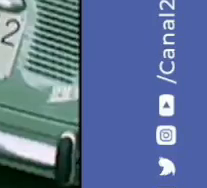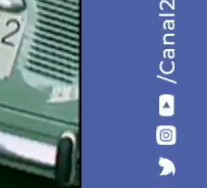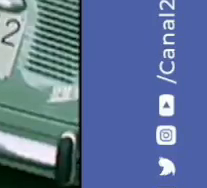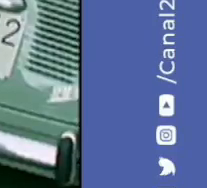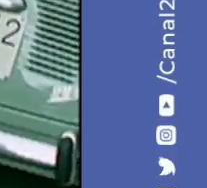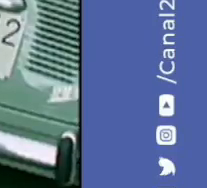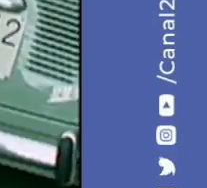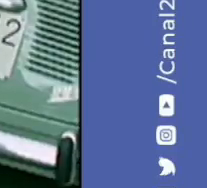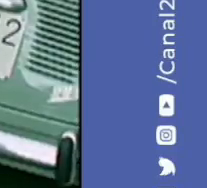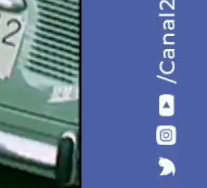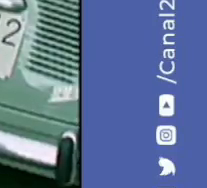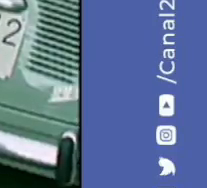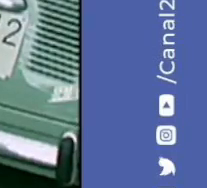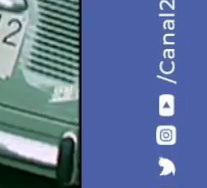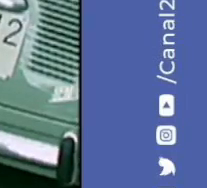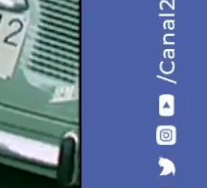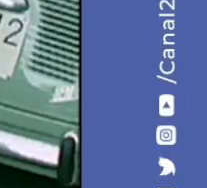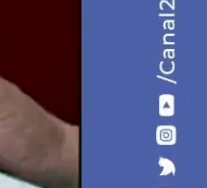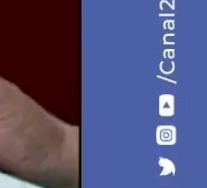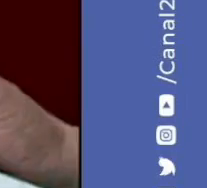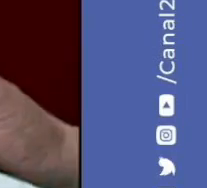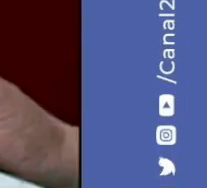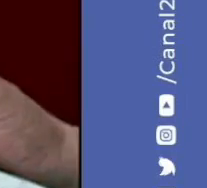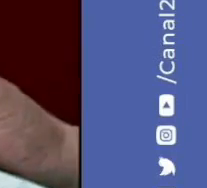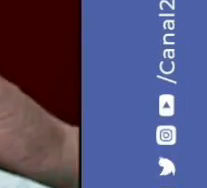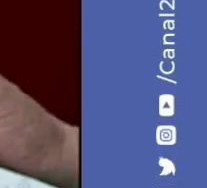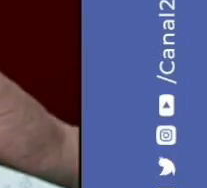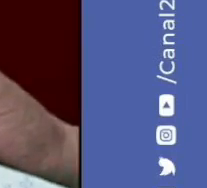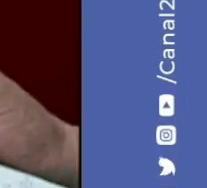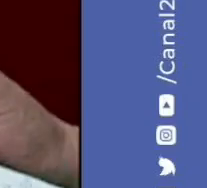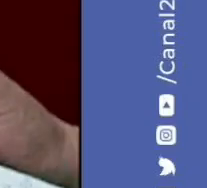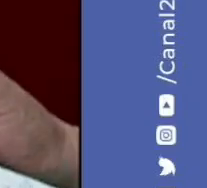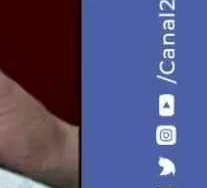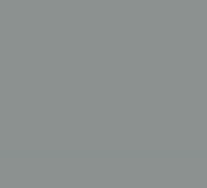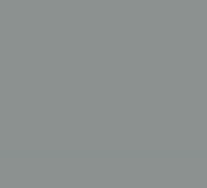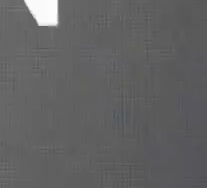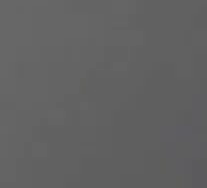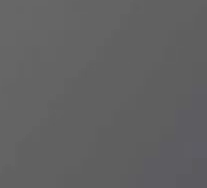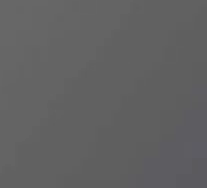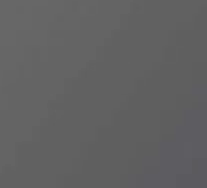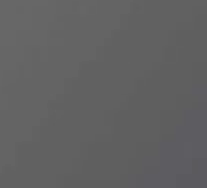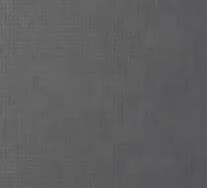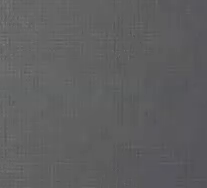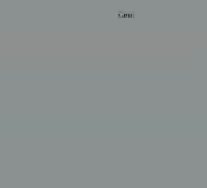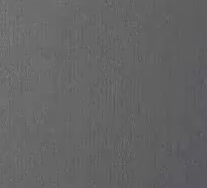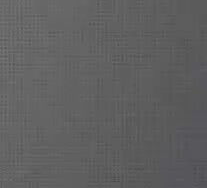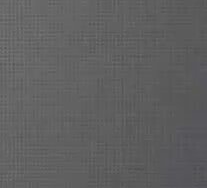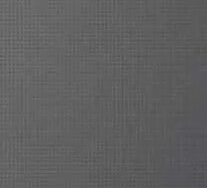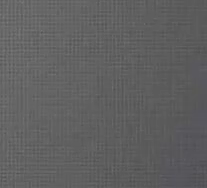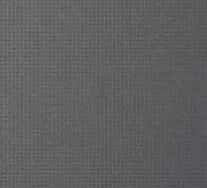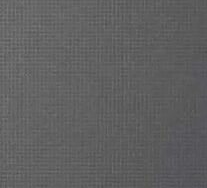estrecha delicadamente sobre su pecho. Échale, pero... ¿tú eres un